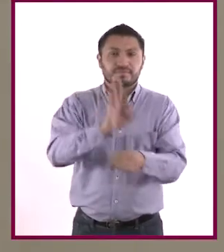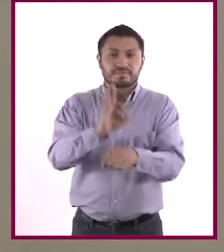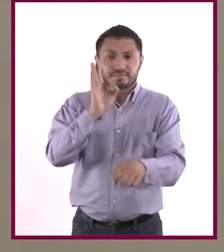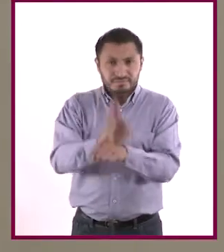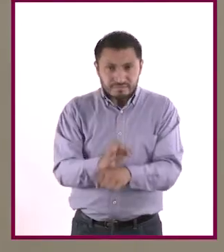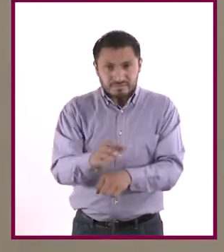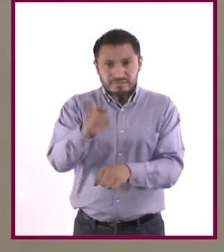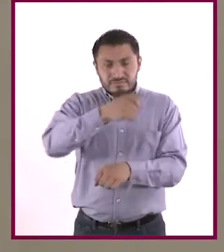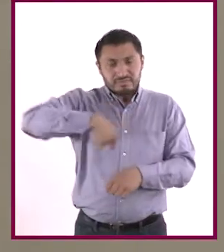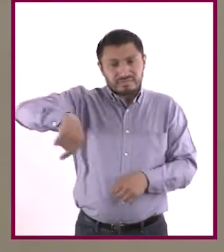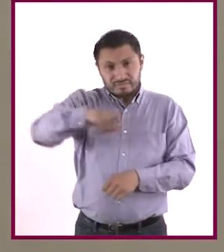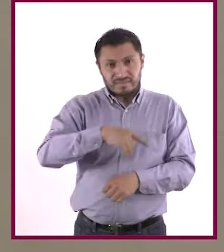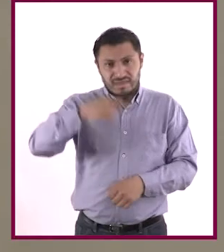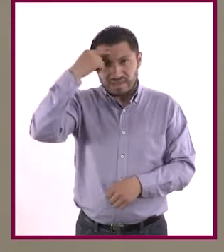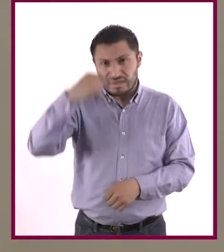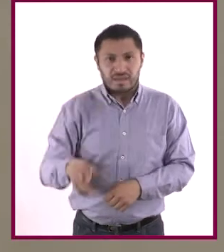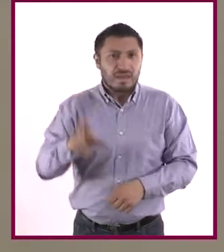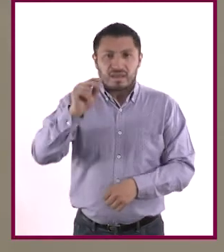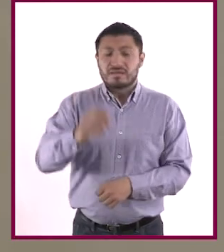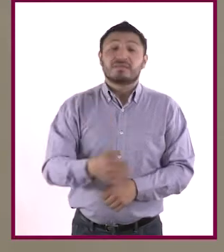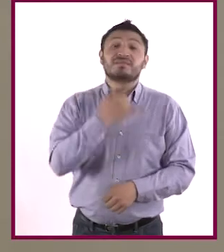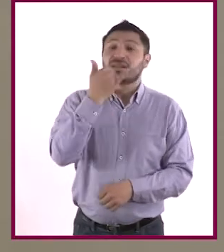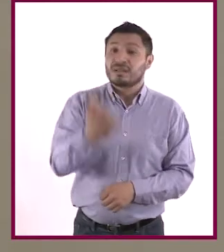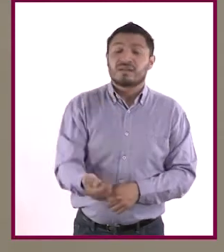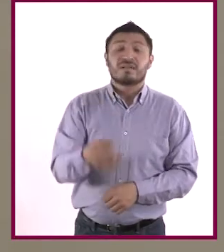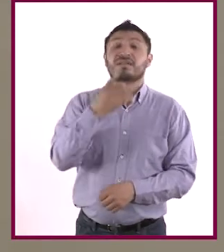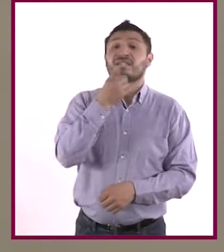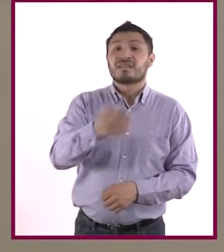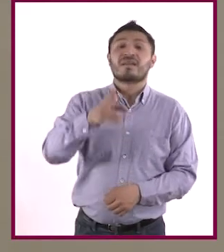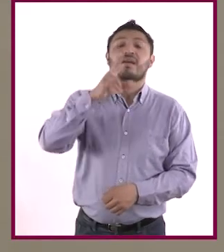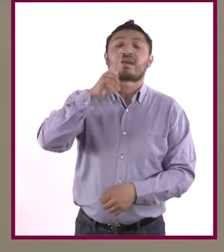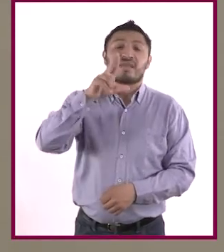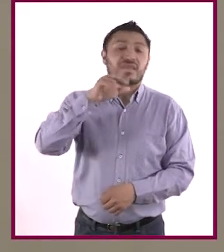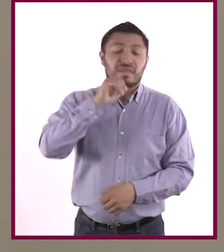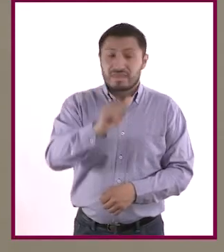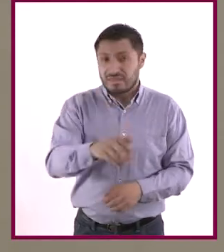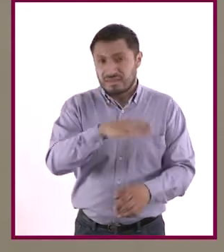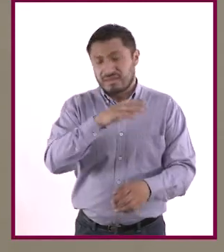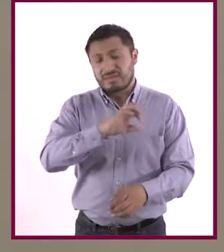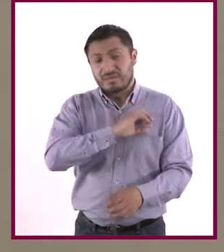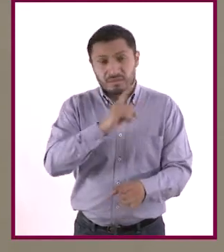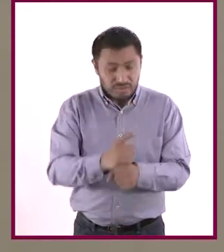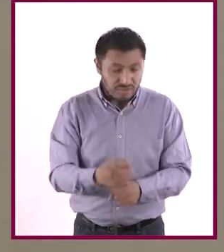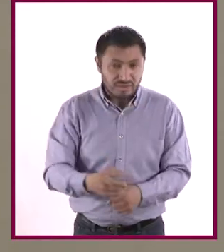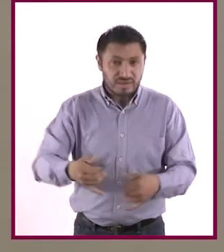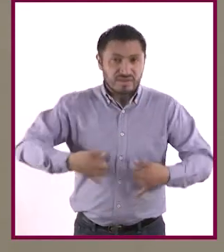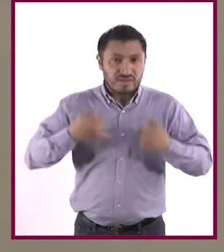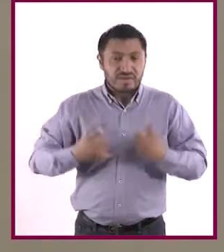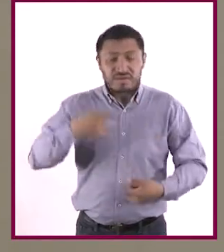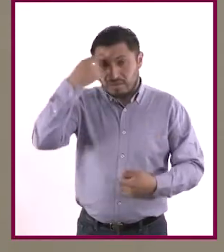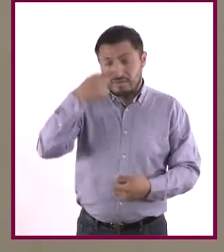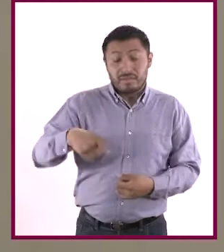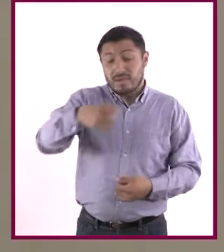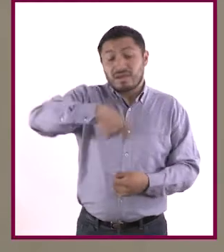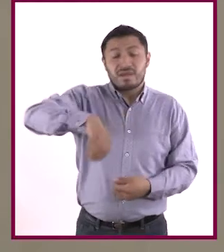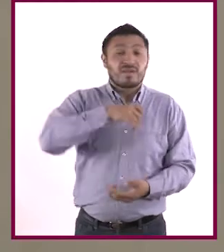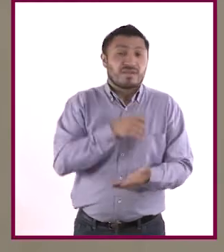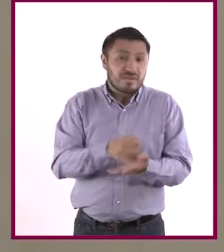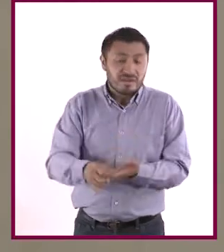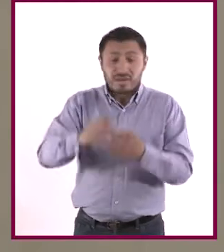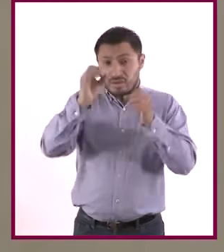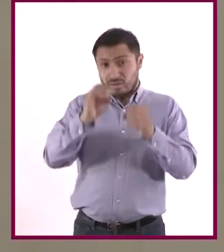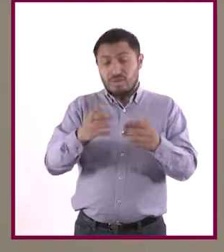protegerlos y protegerlas para que no se equivoquen, nieguen a los y las adolescentes la oportunidad de tomar decisiones o